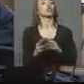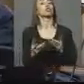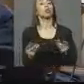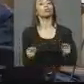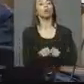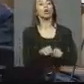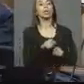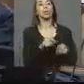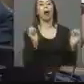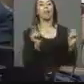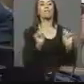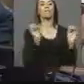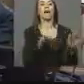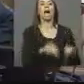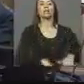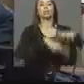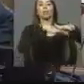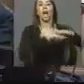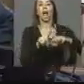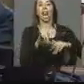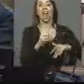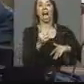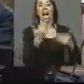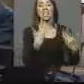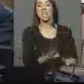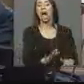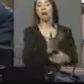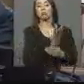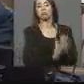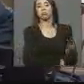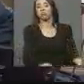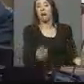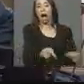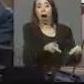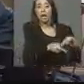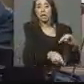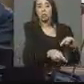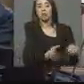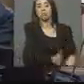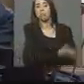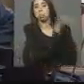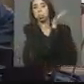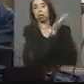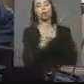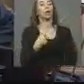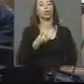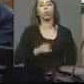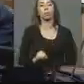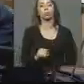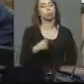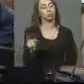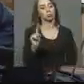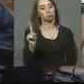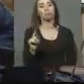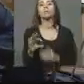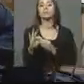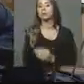Laja, obsoletas ya hoy día cuando la están inaugurando. Eso en lo personal a mí no me gusta ni me agrada. He dicho, presidente.